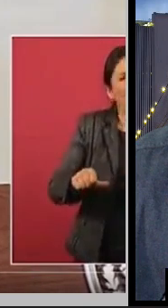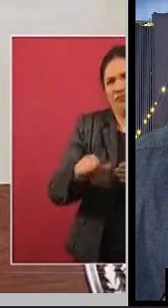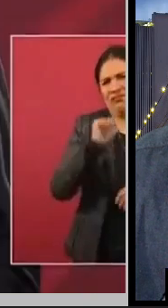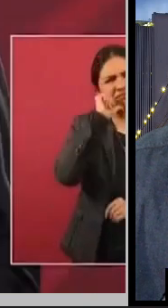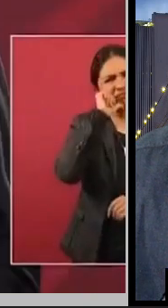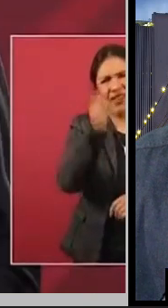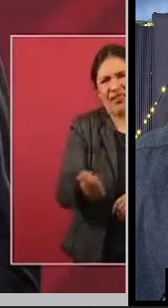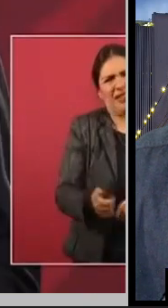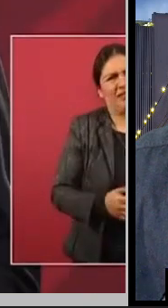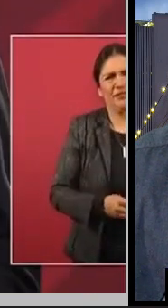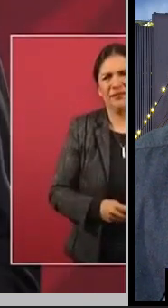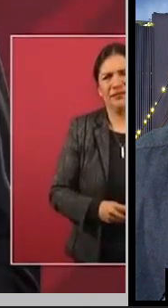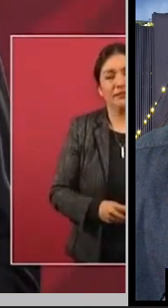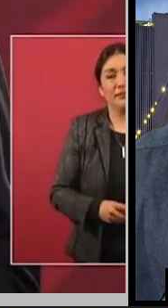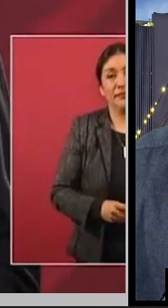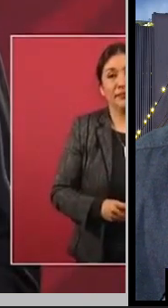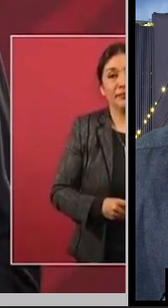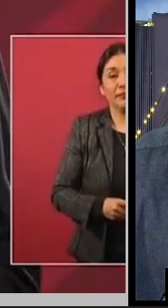censurado.